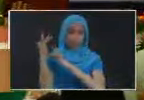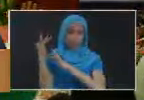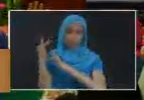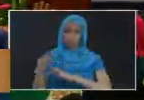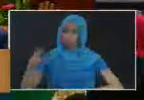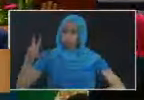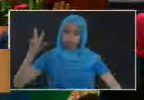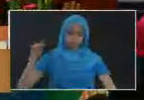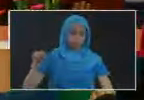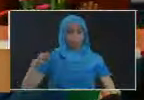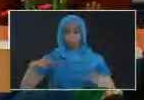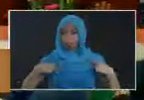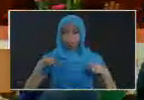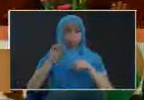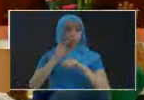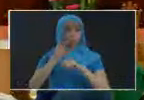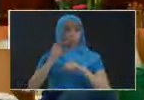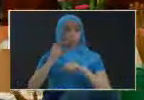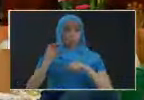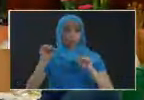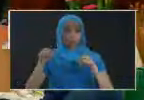No has podido tener hijos.